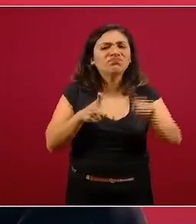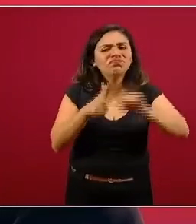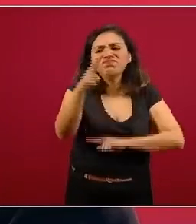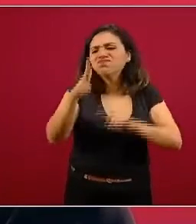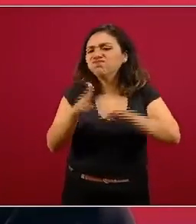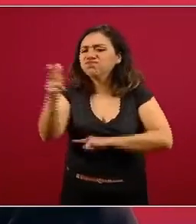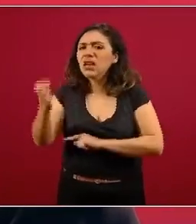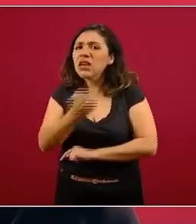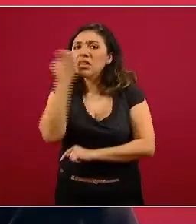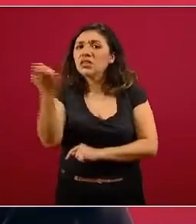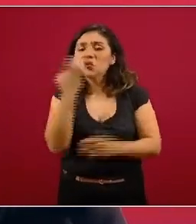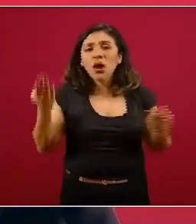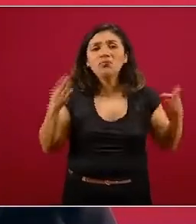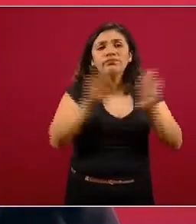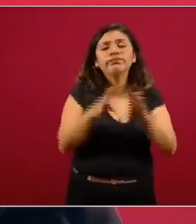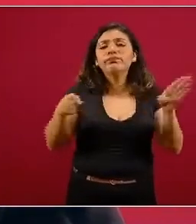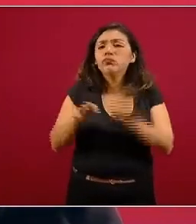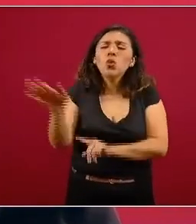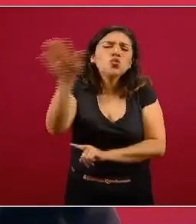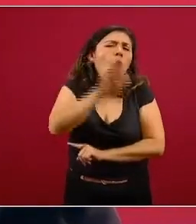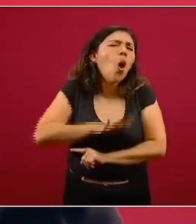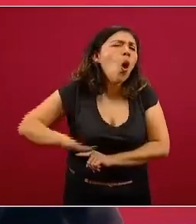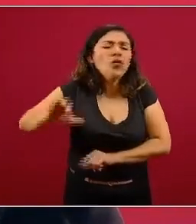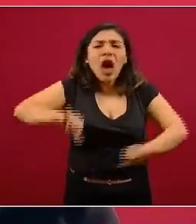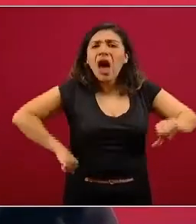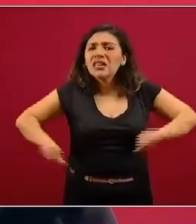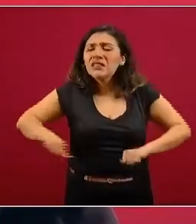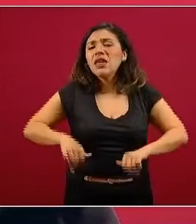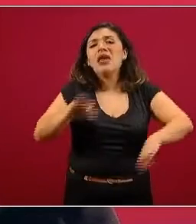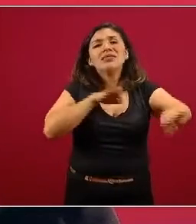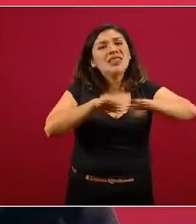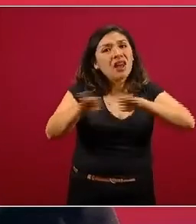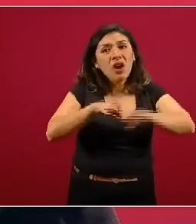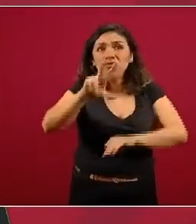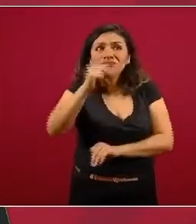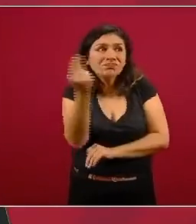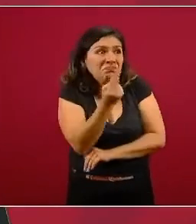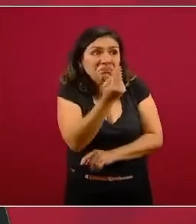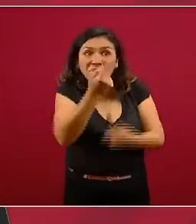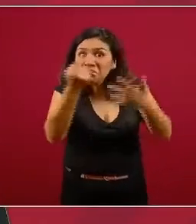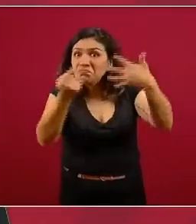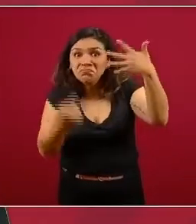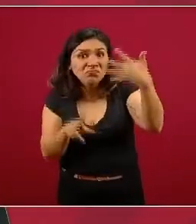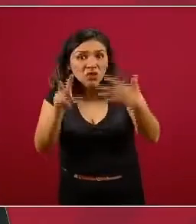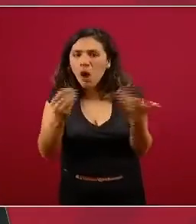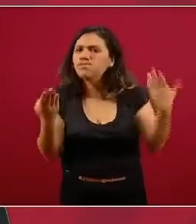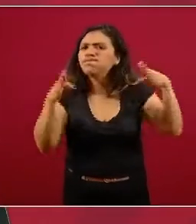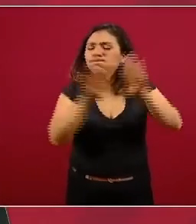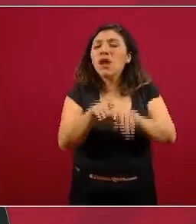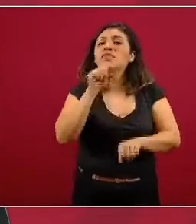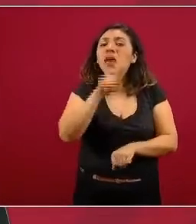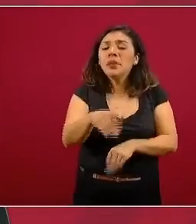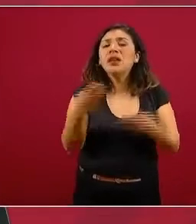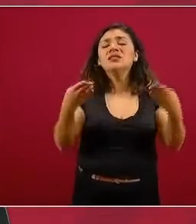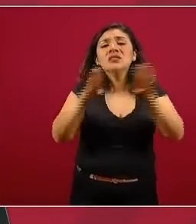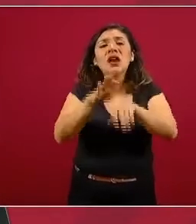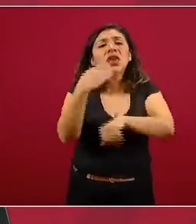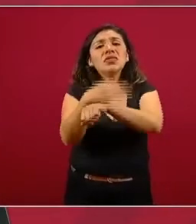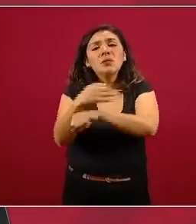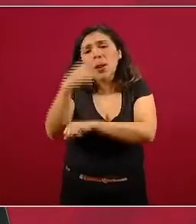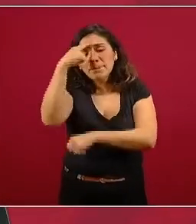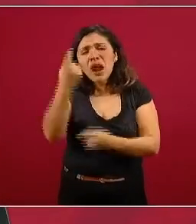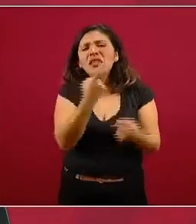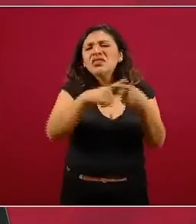suspensión temporal de todas las actividades de trabajo no esenciales y el cierre temporal de